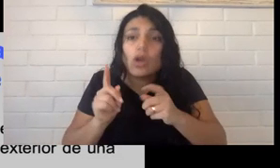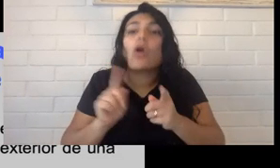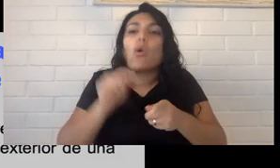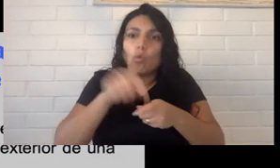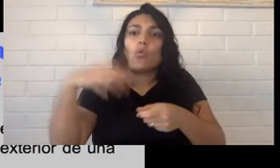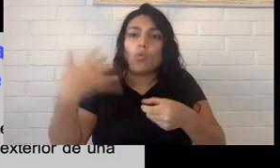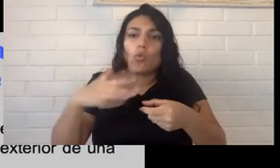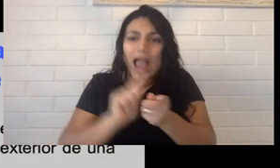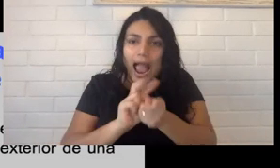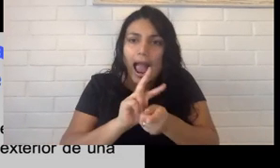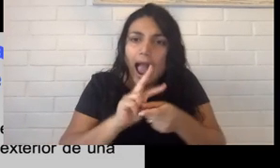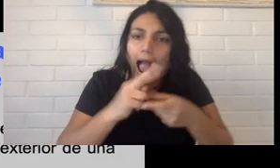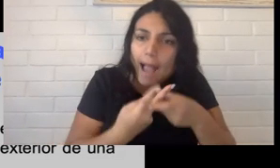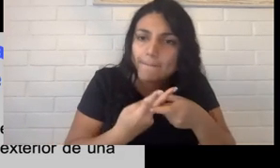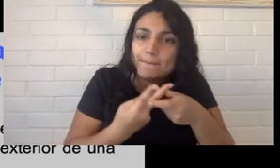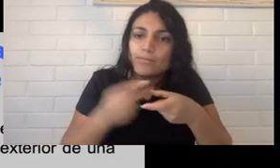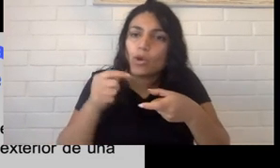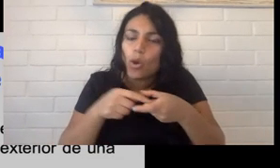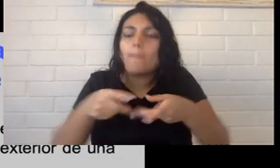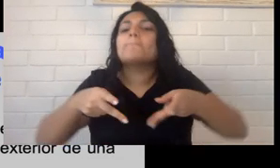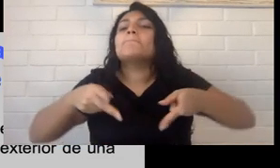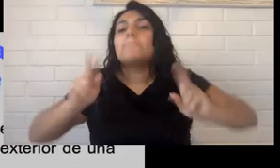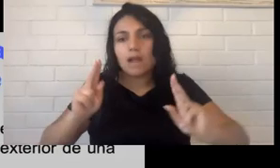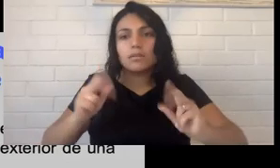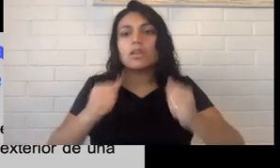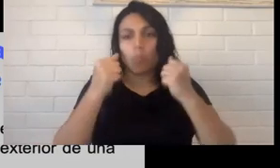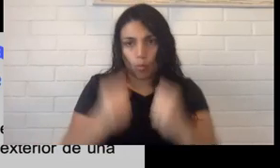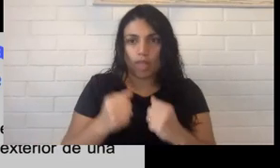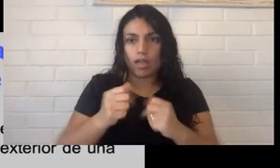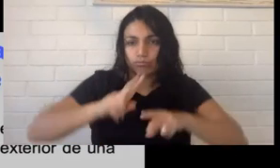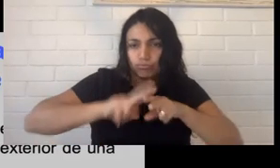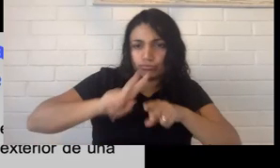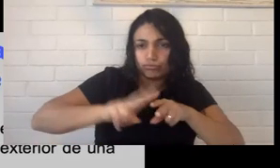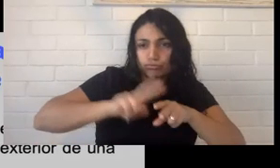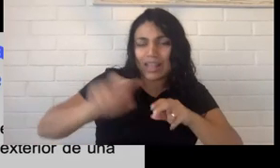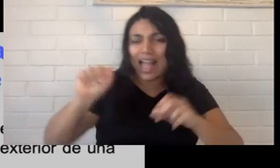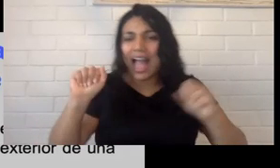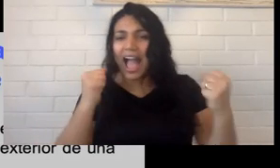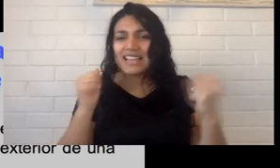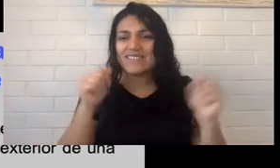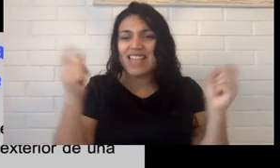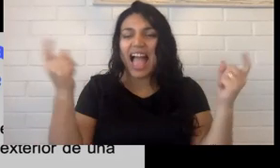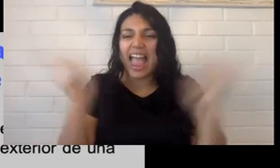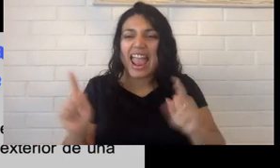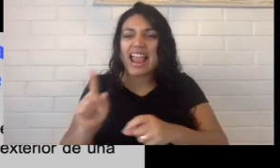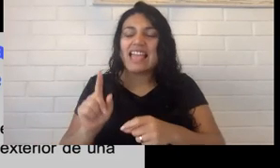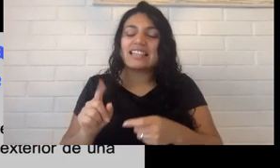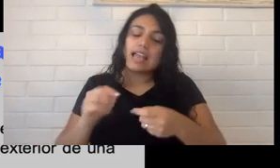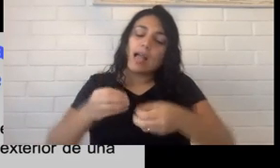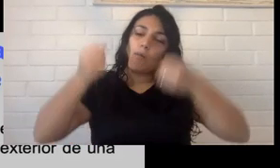y van a permitir generar entonces actividad eléctrica que se puede